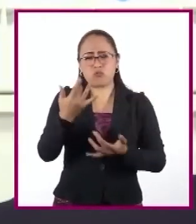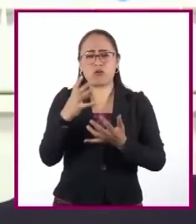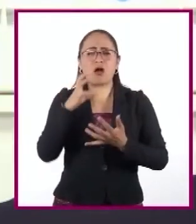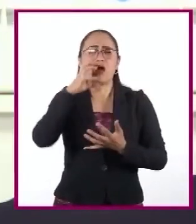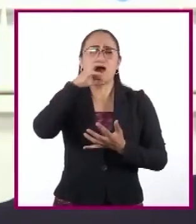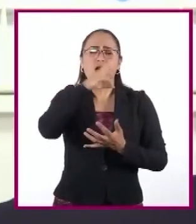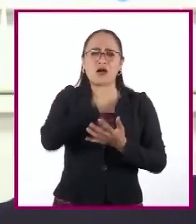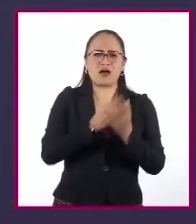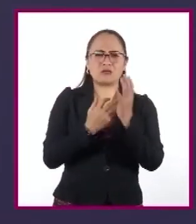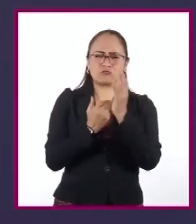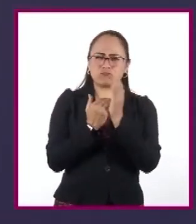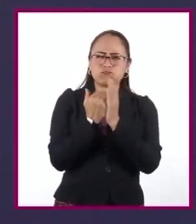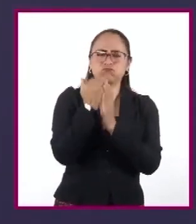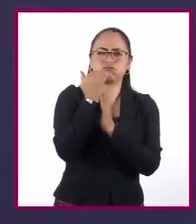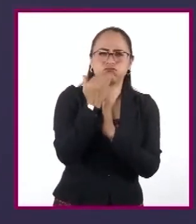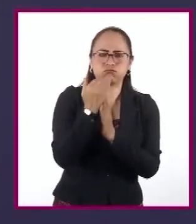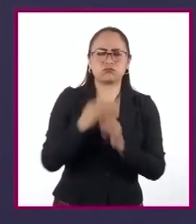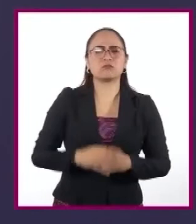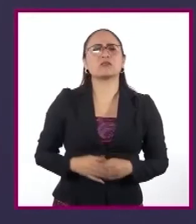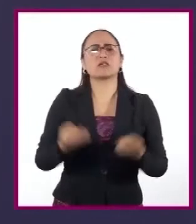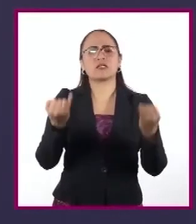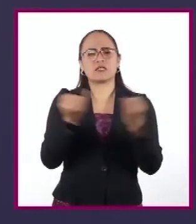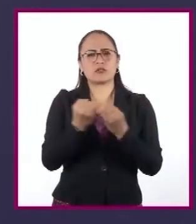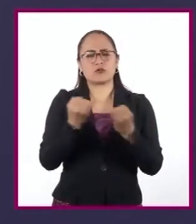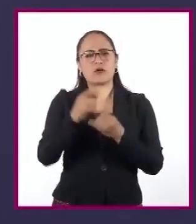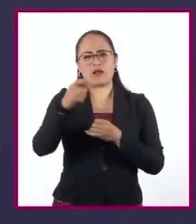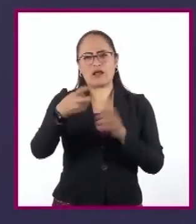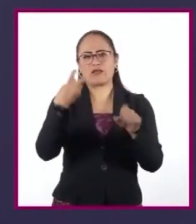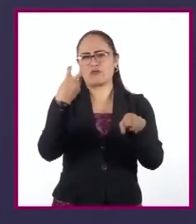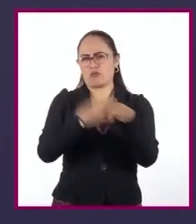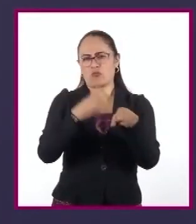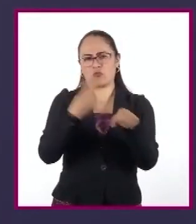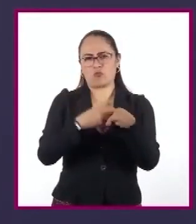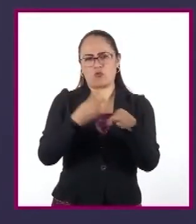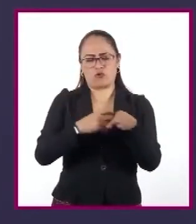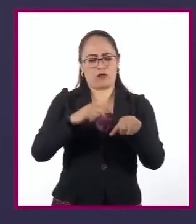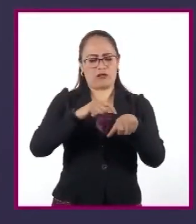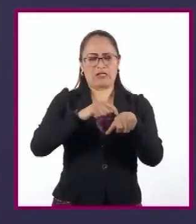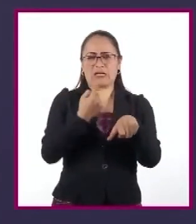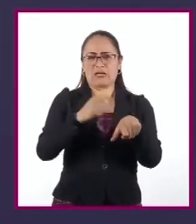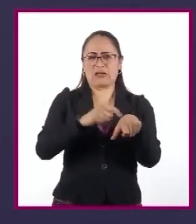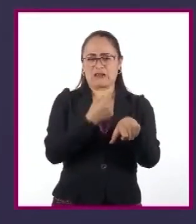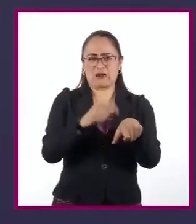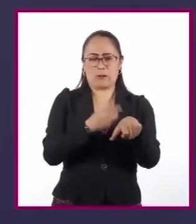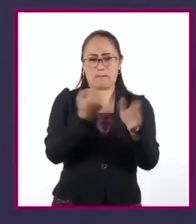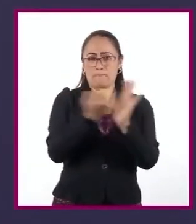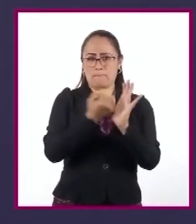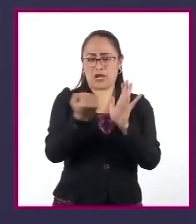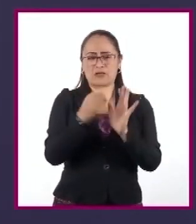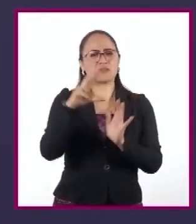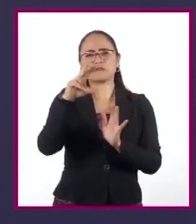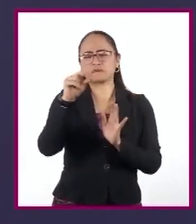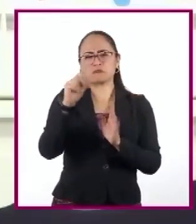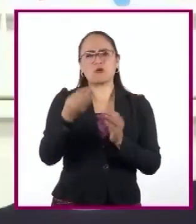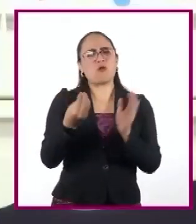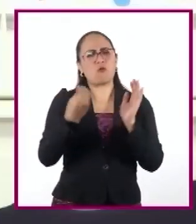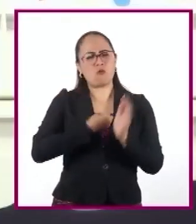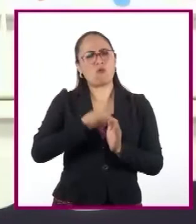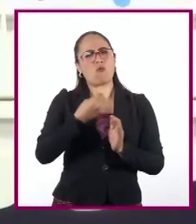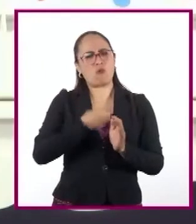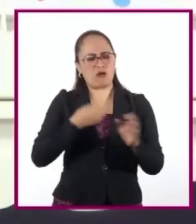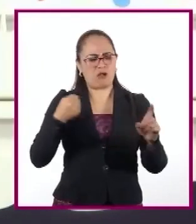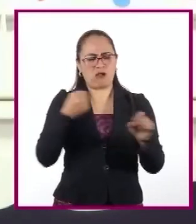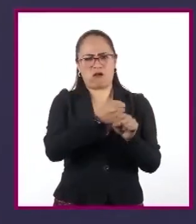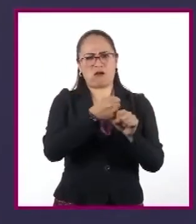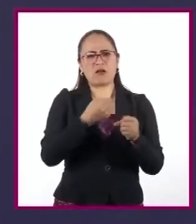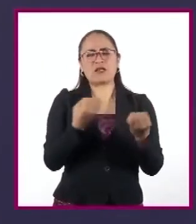tienen alta densidad. La mayoría son duros, no se rayan con facilidad, son tenaces, resistentes a los golpes y a